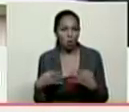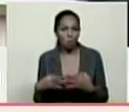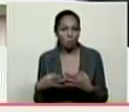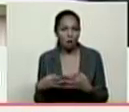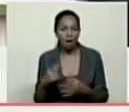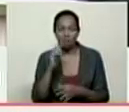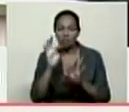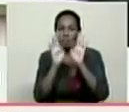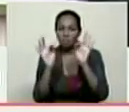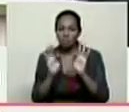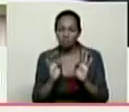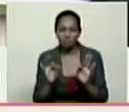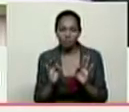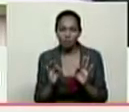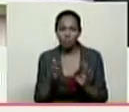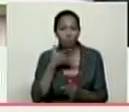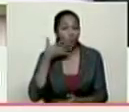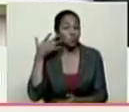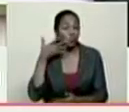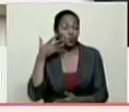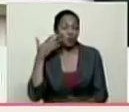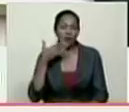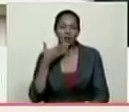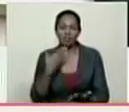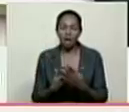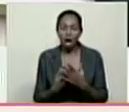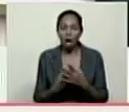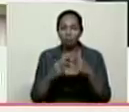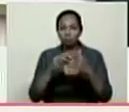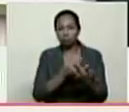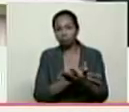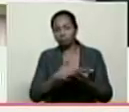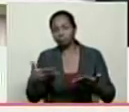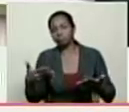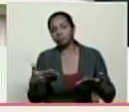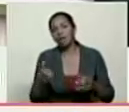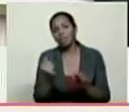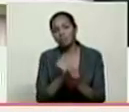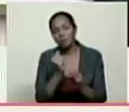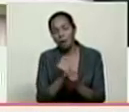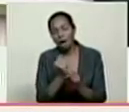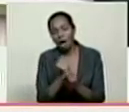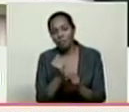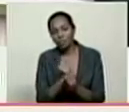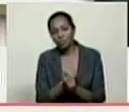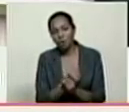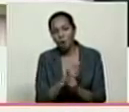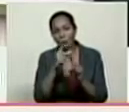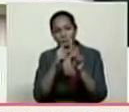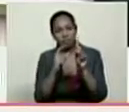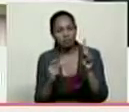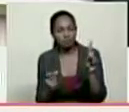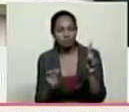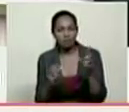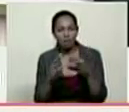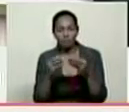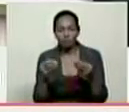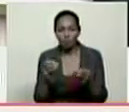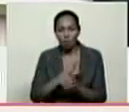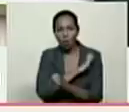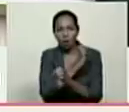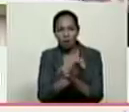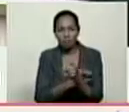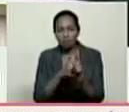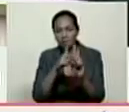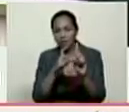de orgullo y de agradecimiento a los miles de trabajadores y trabajadoras de Corpoelec, del sistema